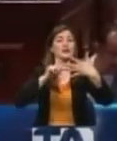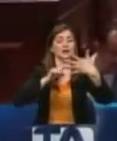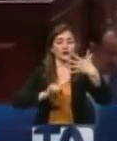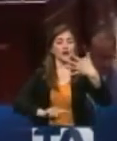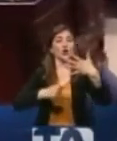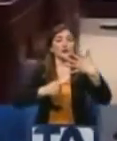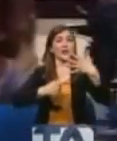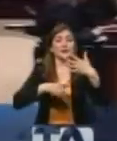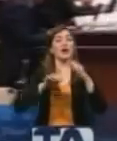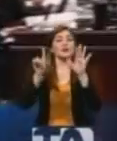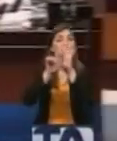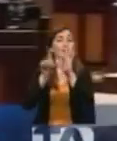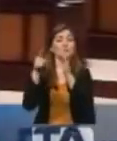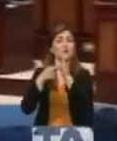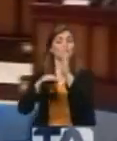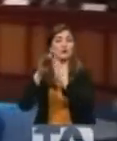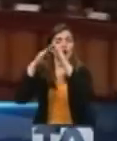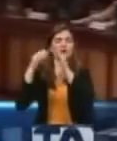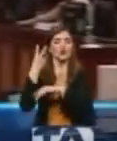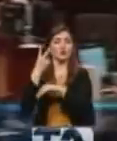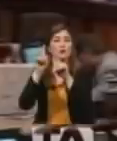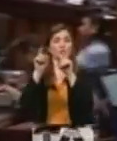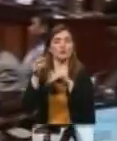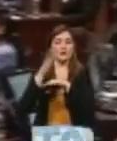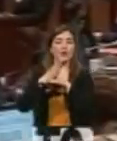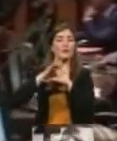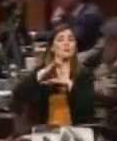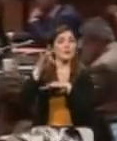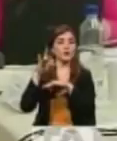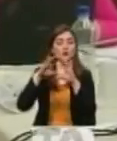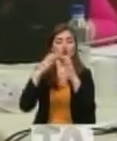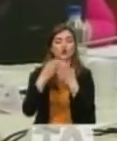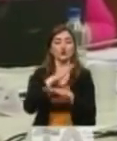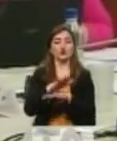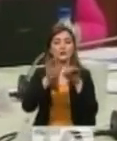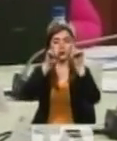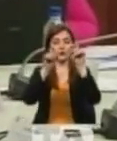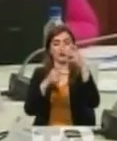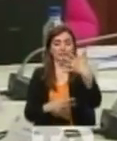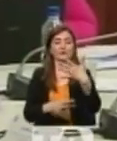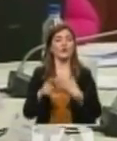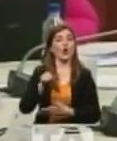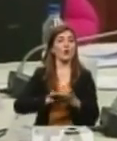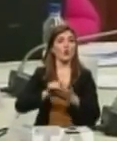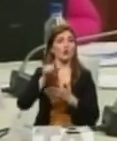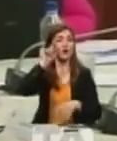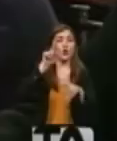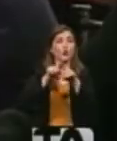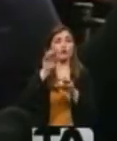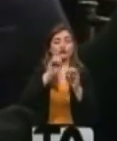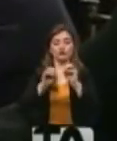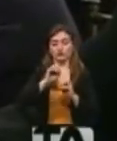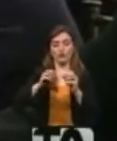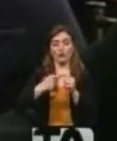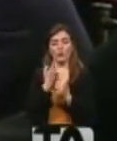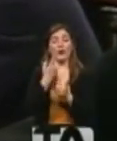de plusvalía. Pero más temprano también la comisión que tiene que ver con la consulta popular aprobó por unanimidad el informe para primer